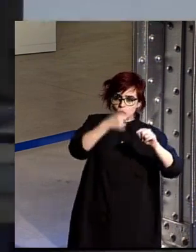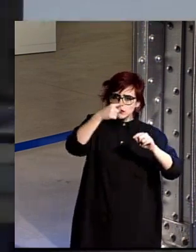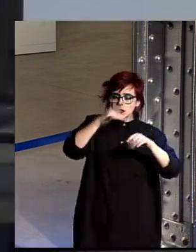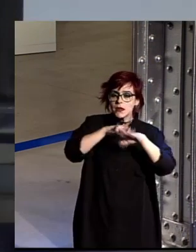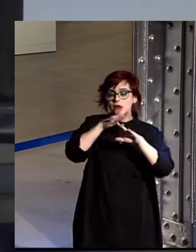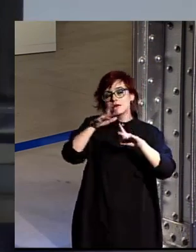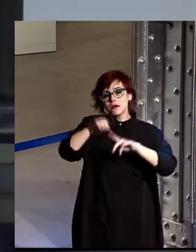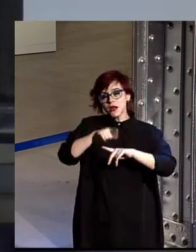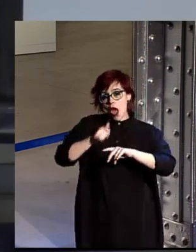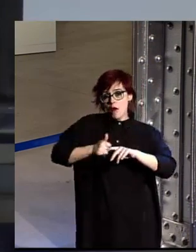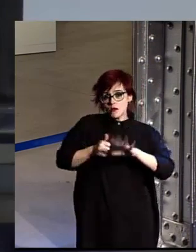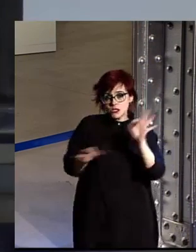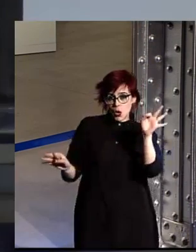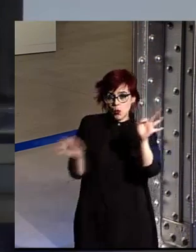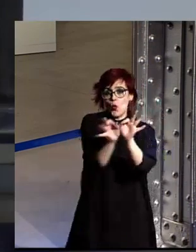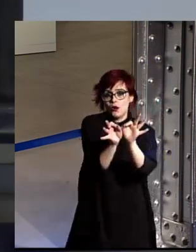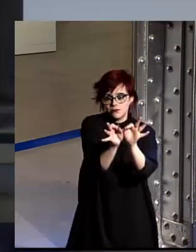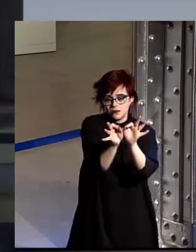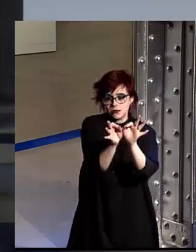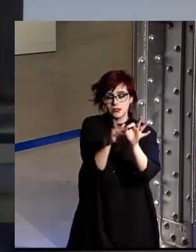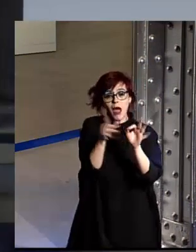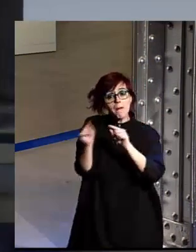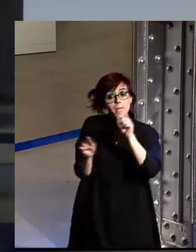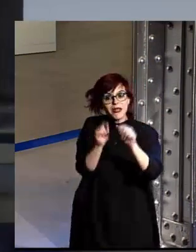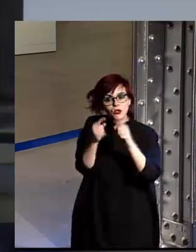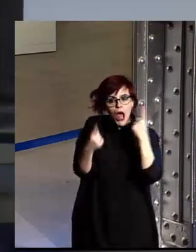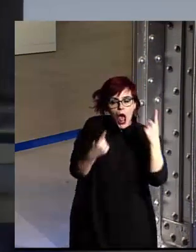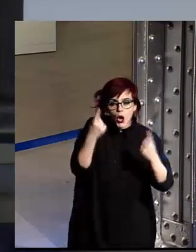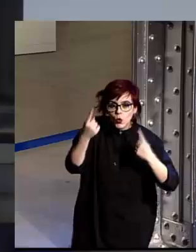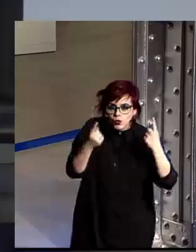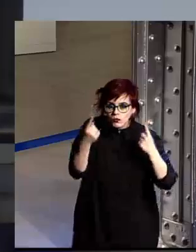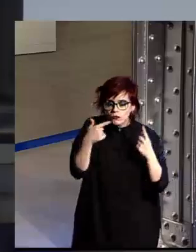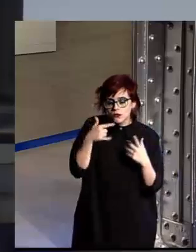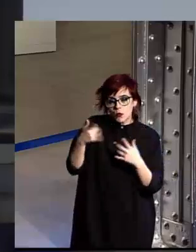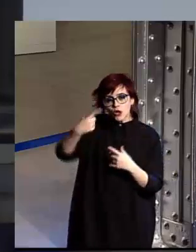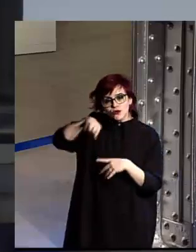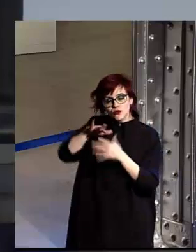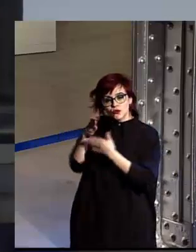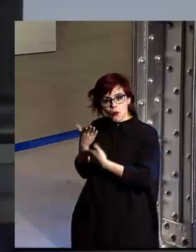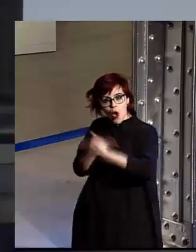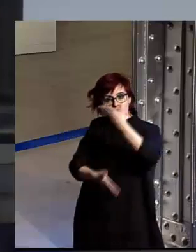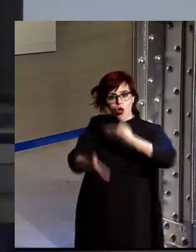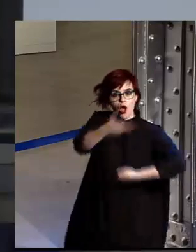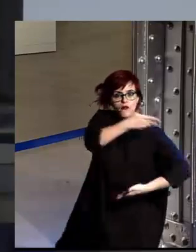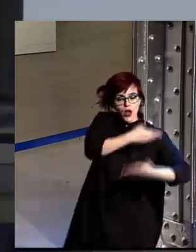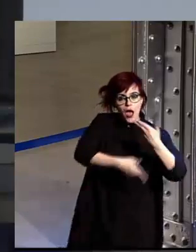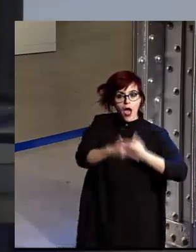para protegerse de la superinfección por bacterias. Es decir, hay virus que están funcionando o que podemos ayudarles a que funcionen mejor como